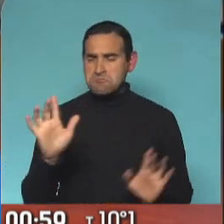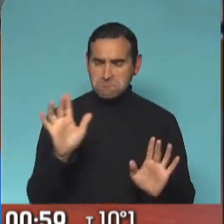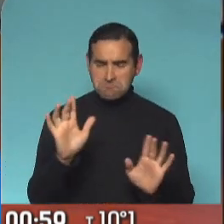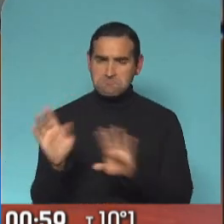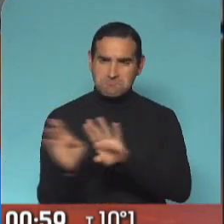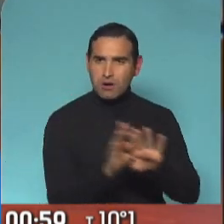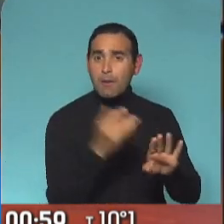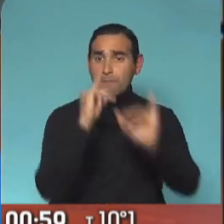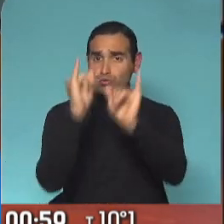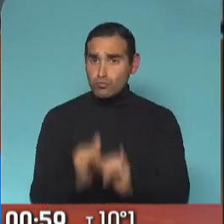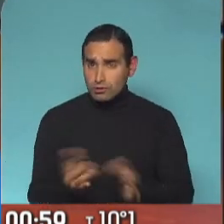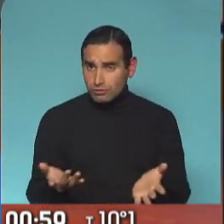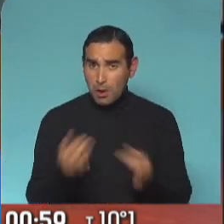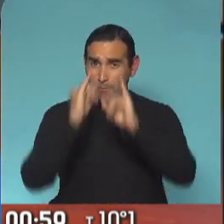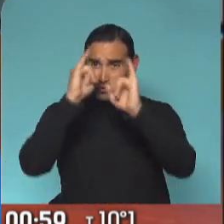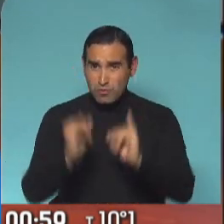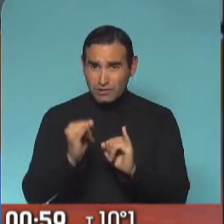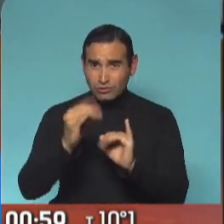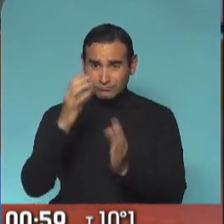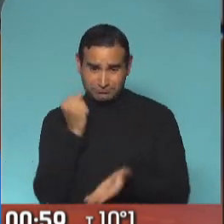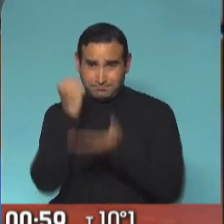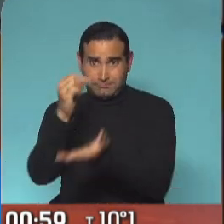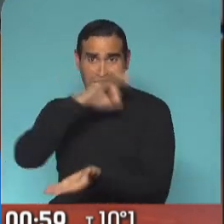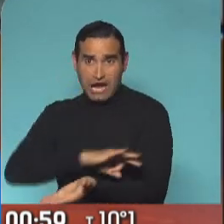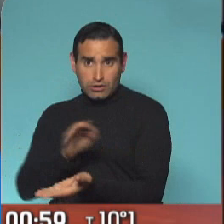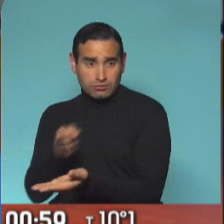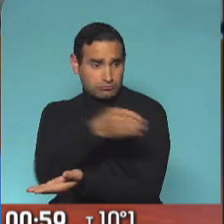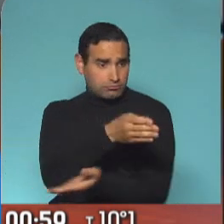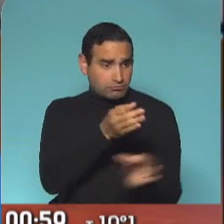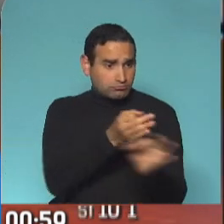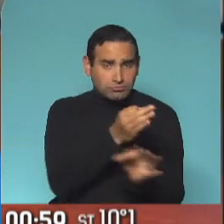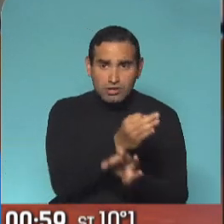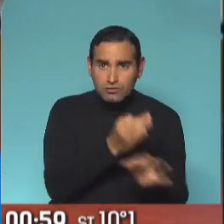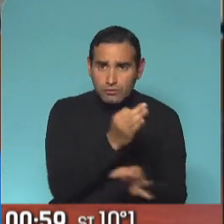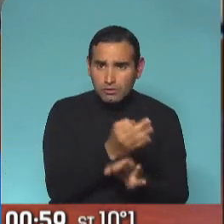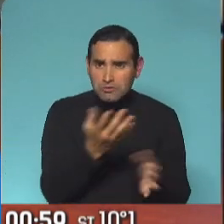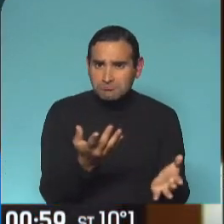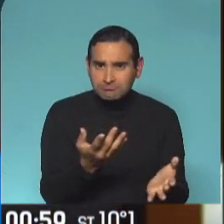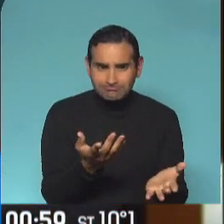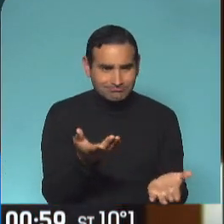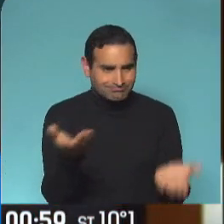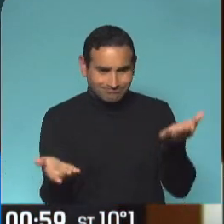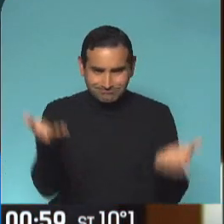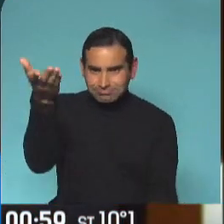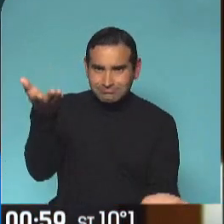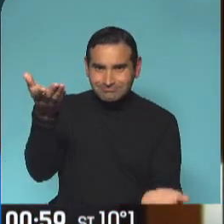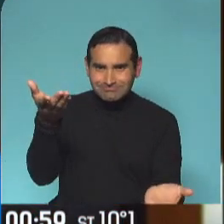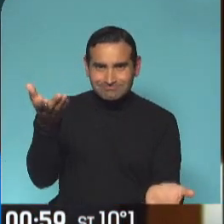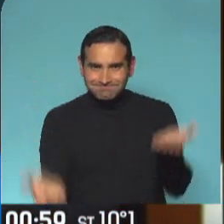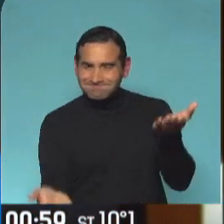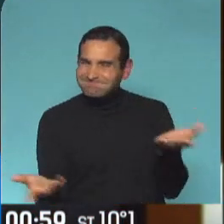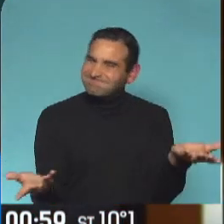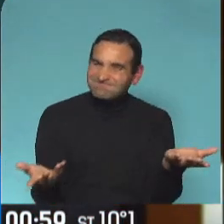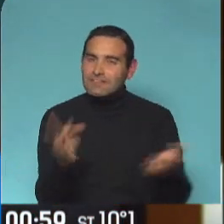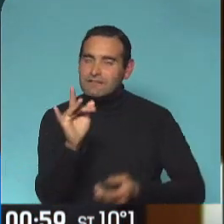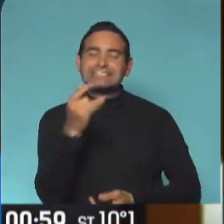del presupuesto. Claro. Si todo va a salarios, ¿qué nos queda para la infraestructura? ¿Qué nos queda para el resto? Claro, ahí es la segunda cuestión que tiene que ver